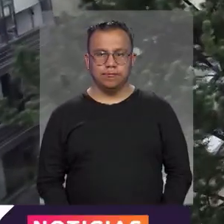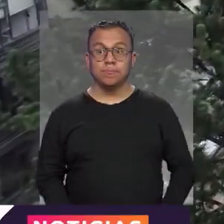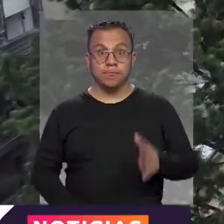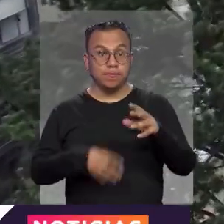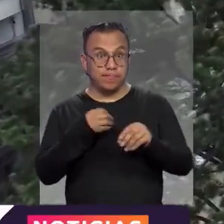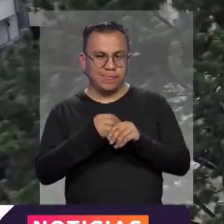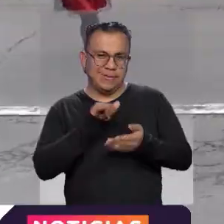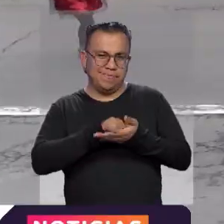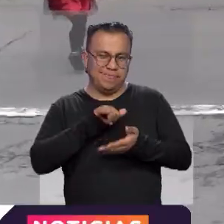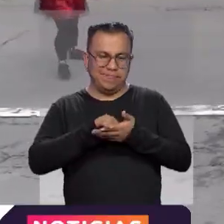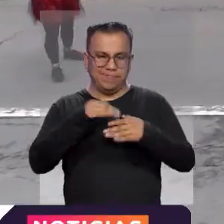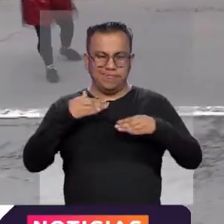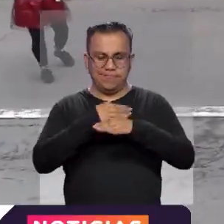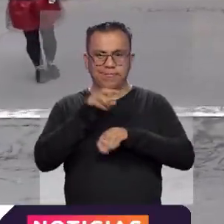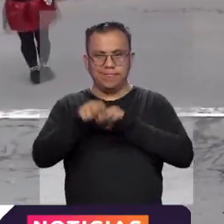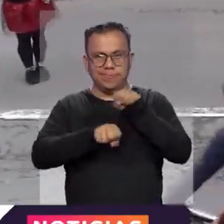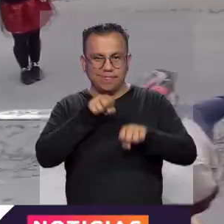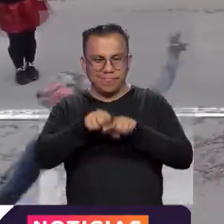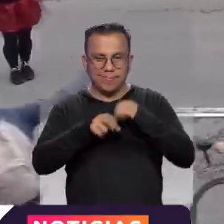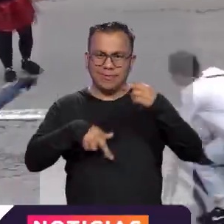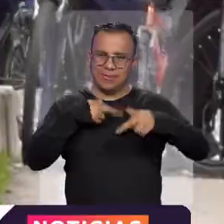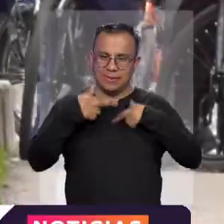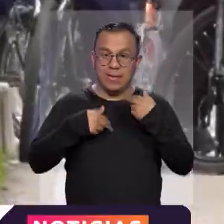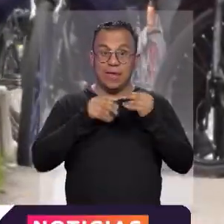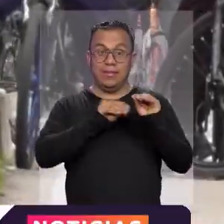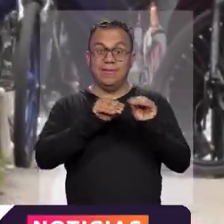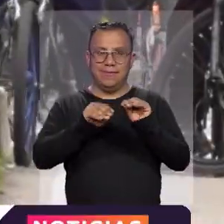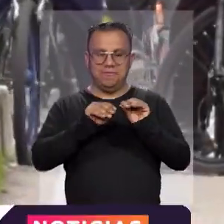Además de la tradicional ciclovía, recreovía y escuela